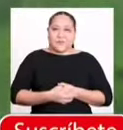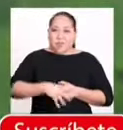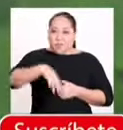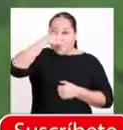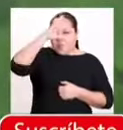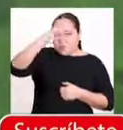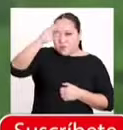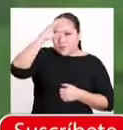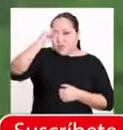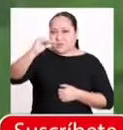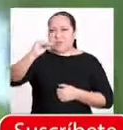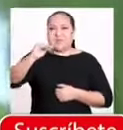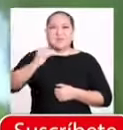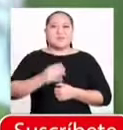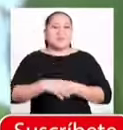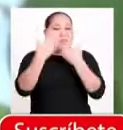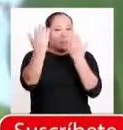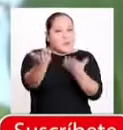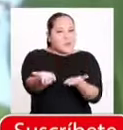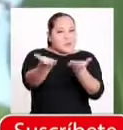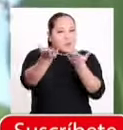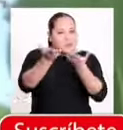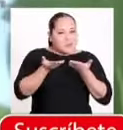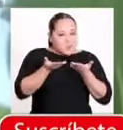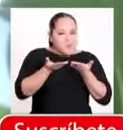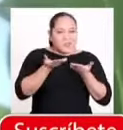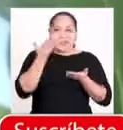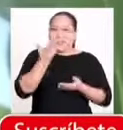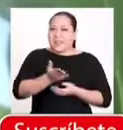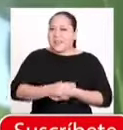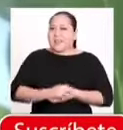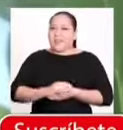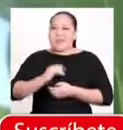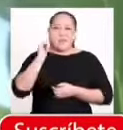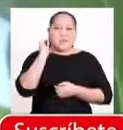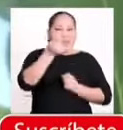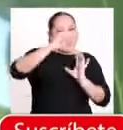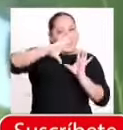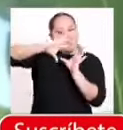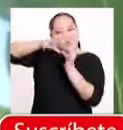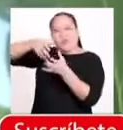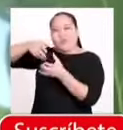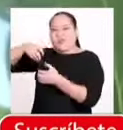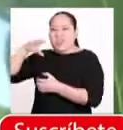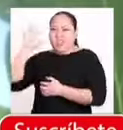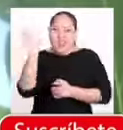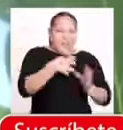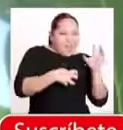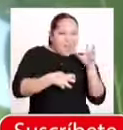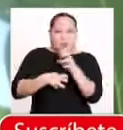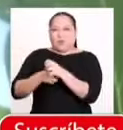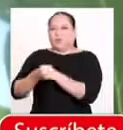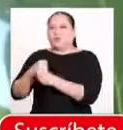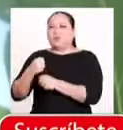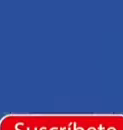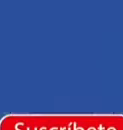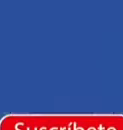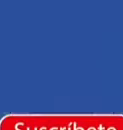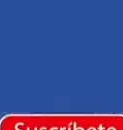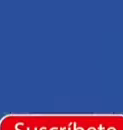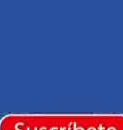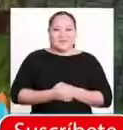Chicas y chicos, bienvenidas y bienvenidos a El Mágico Mundo de DECAO.